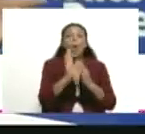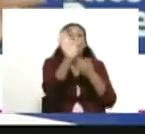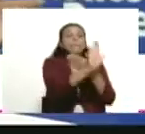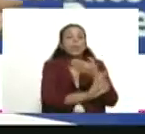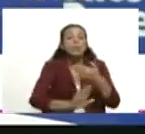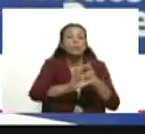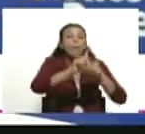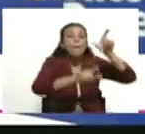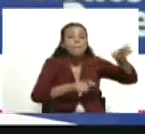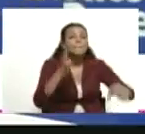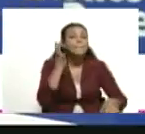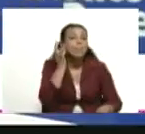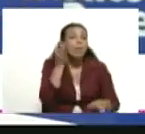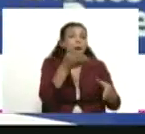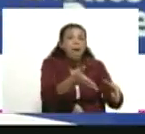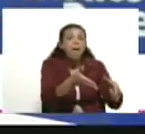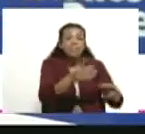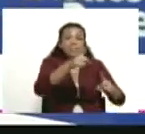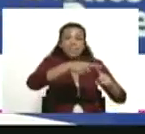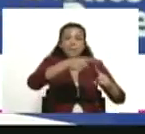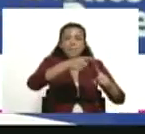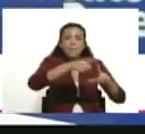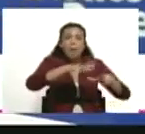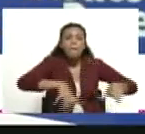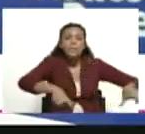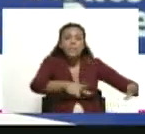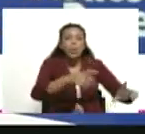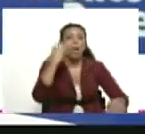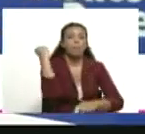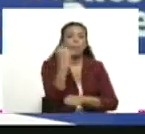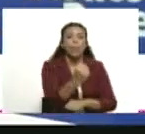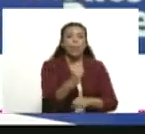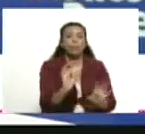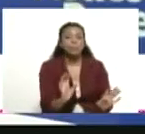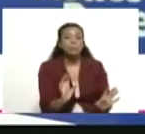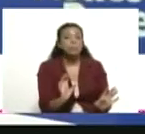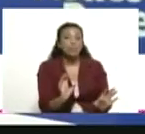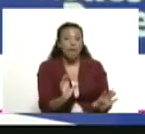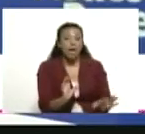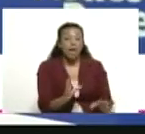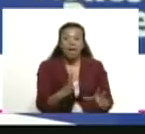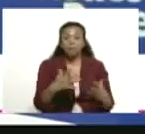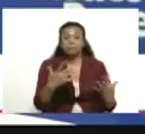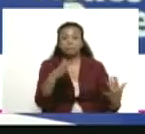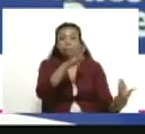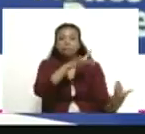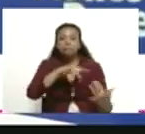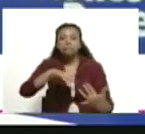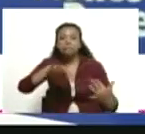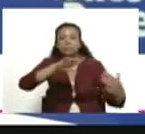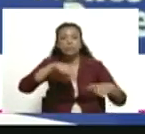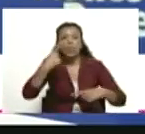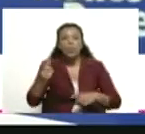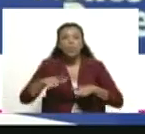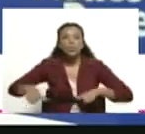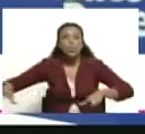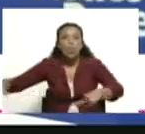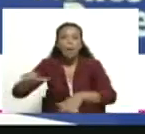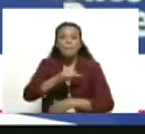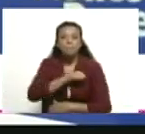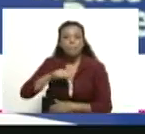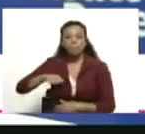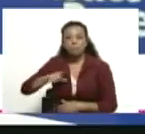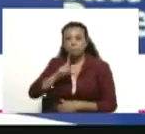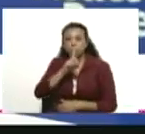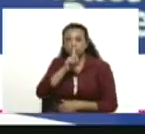protección frente a este tipo de amenazas que, sin lugar a dudas, son montajes que vienen de sectores